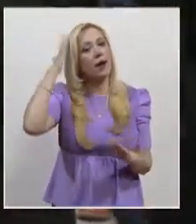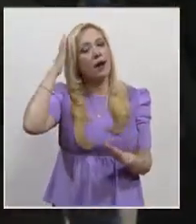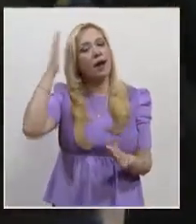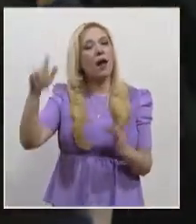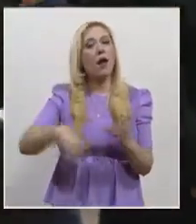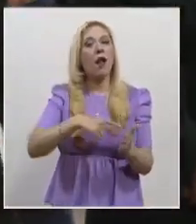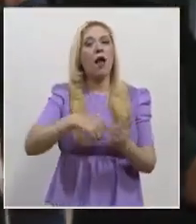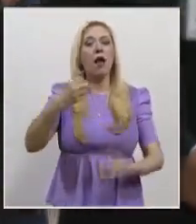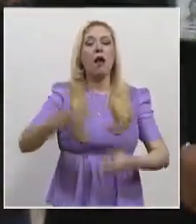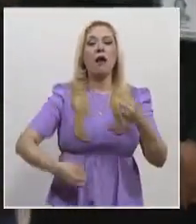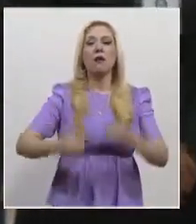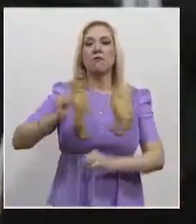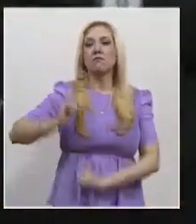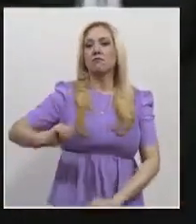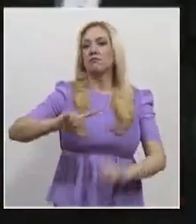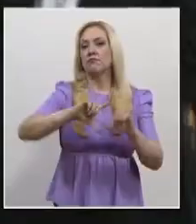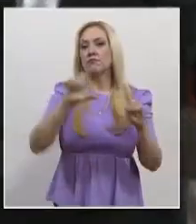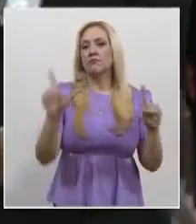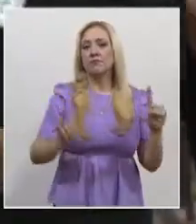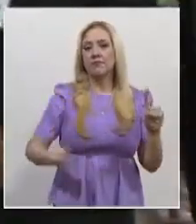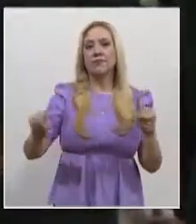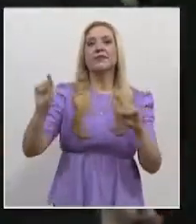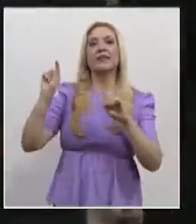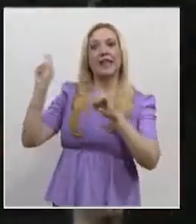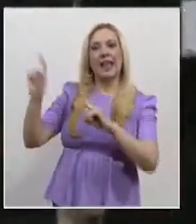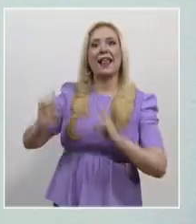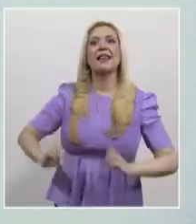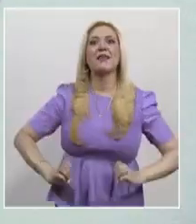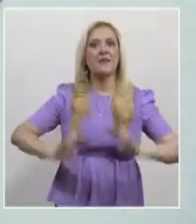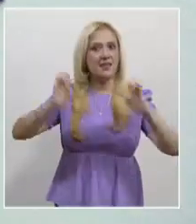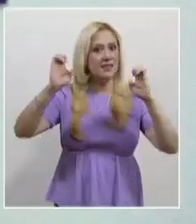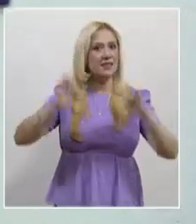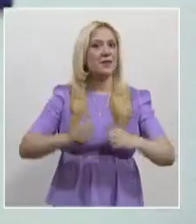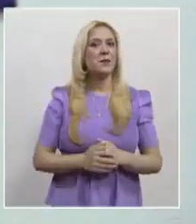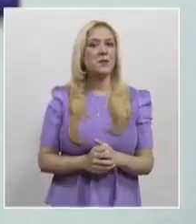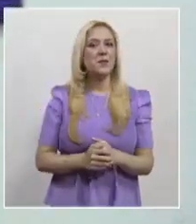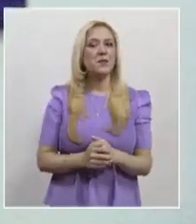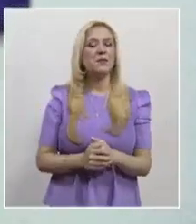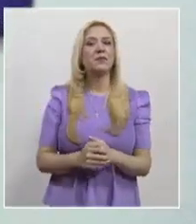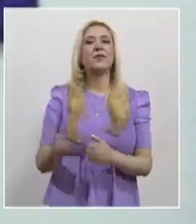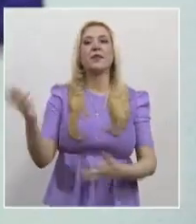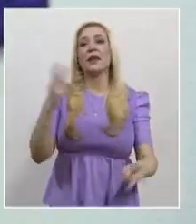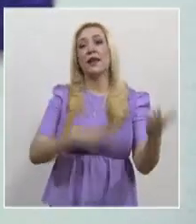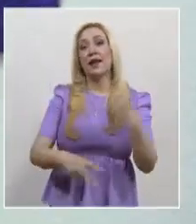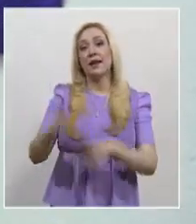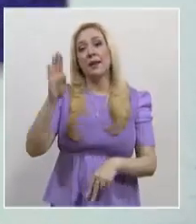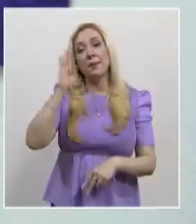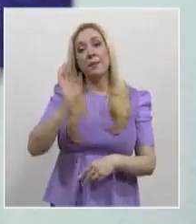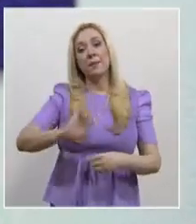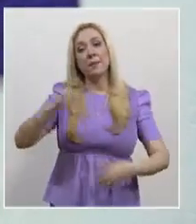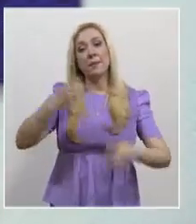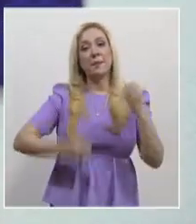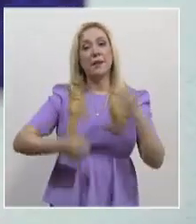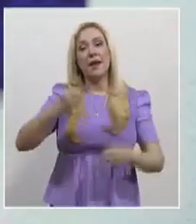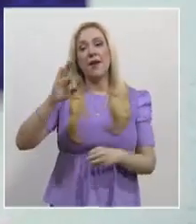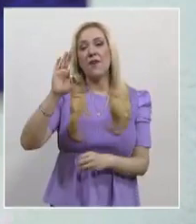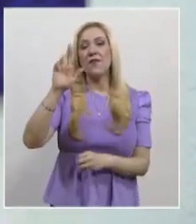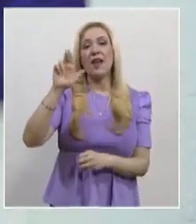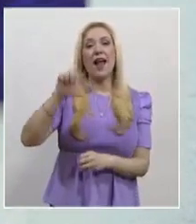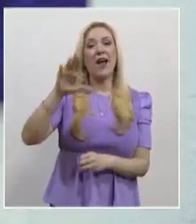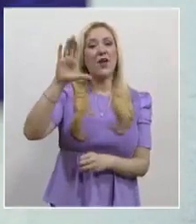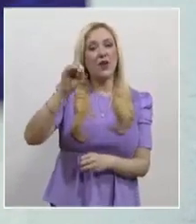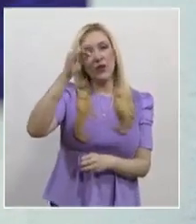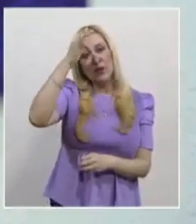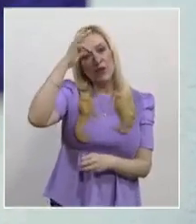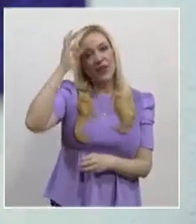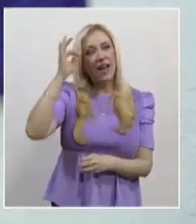Tribunal Electoral Federal, el TRIFE, este edificio. En el evento participó el ministro en retiro, José Fernando Franco González